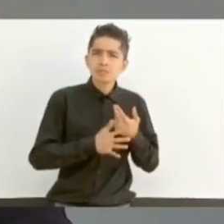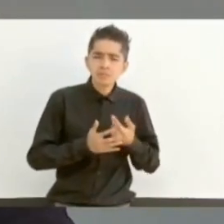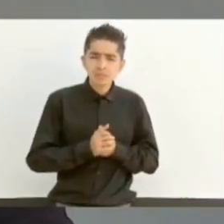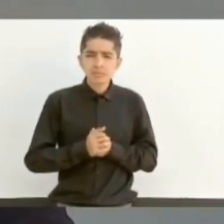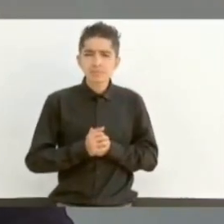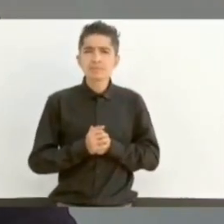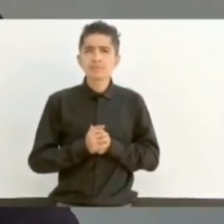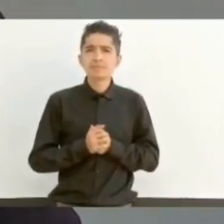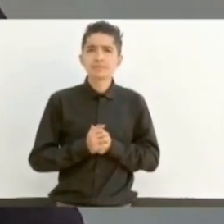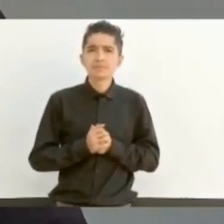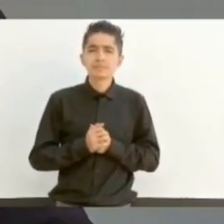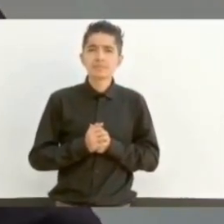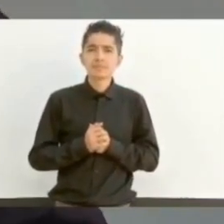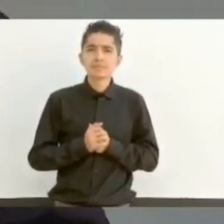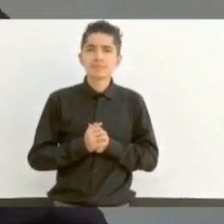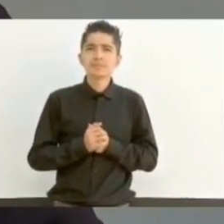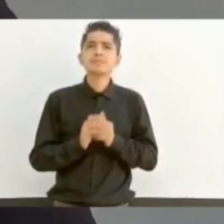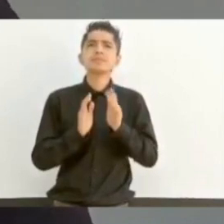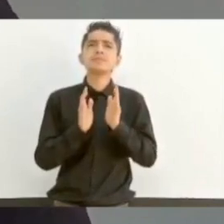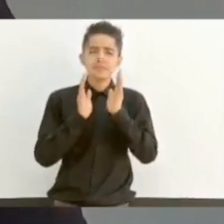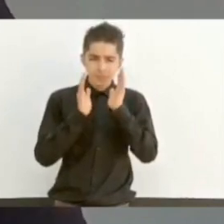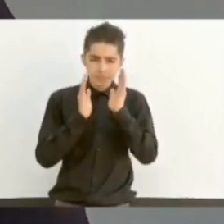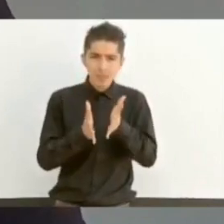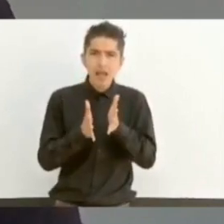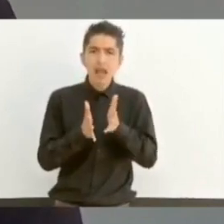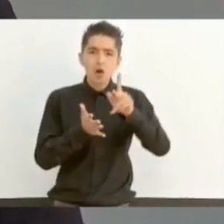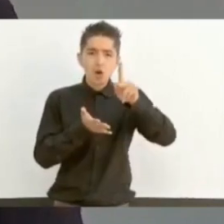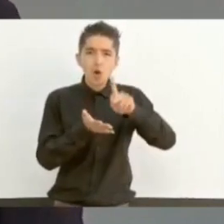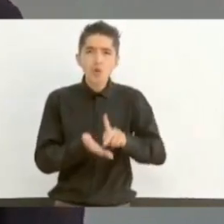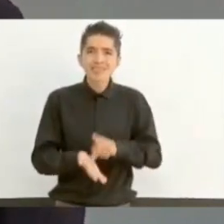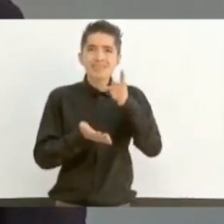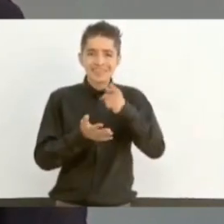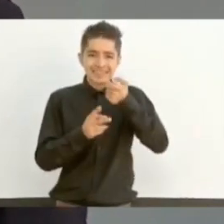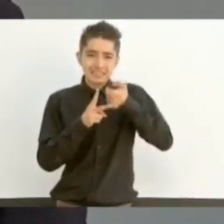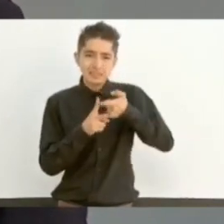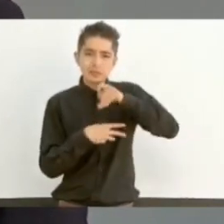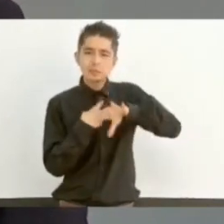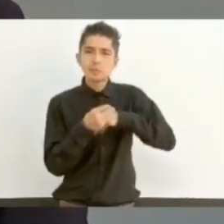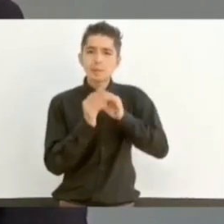Y ya está de nuevo creciendo la economía.